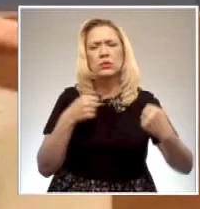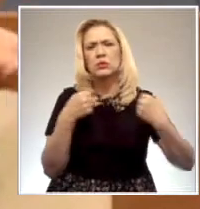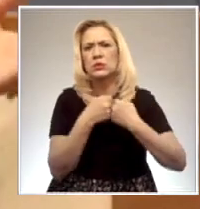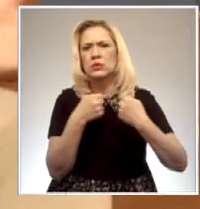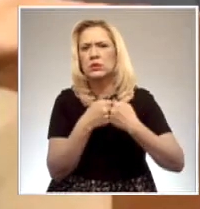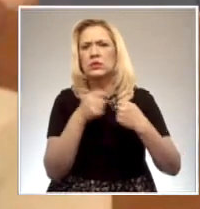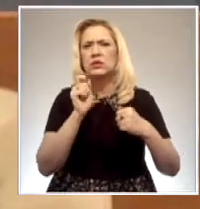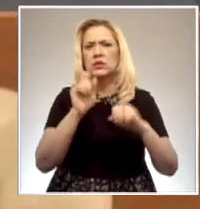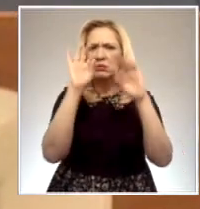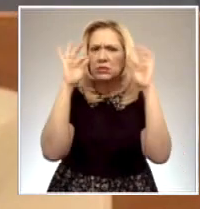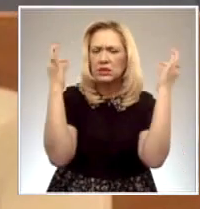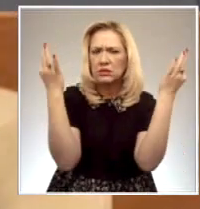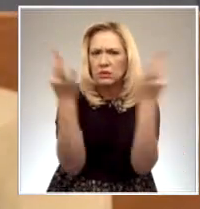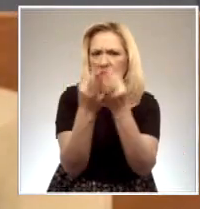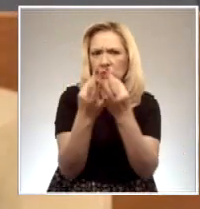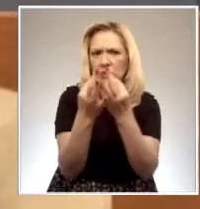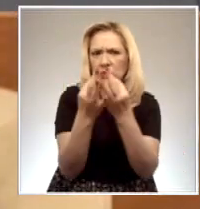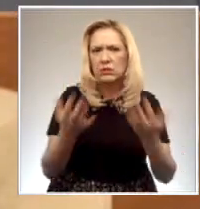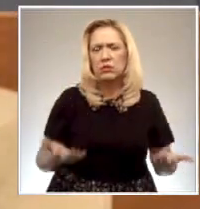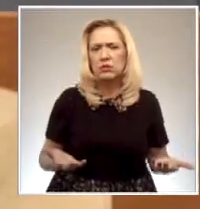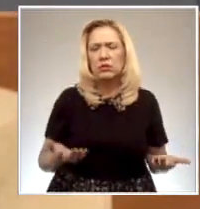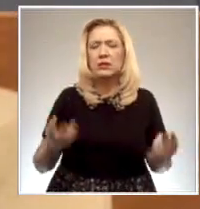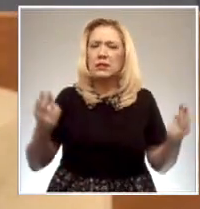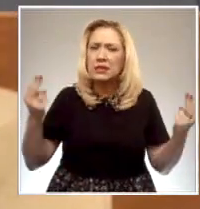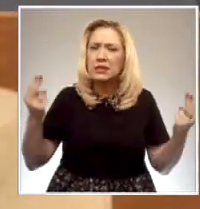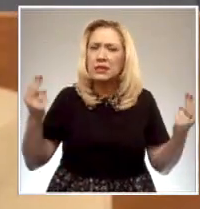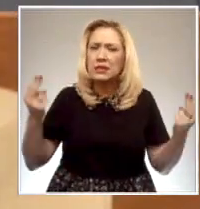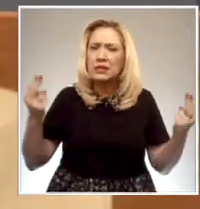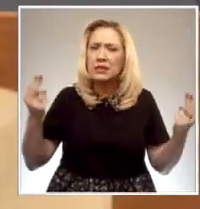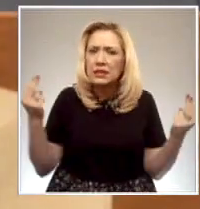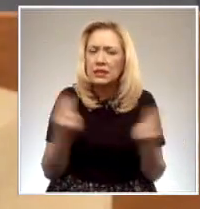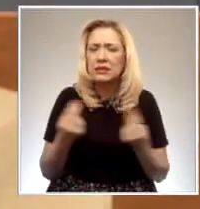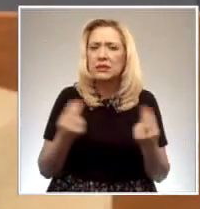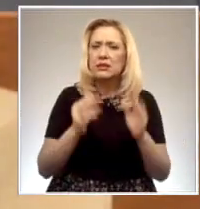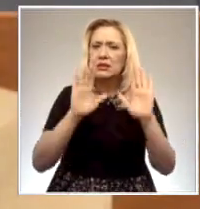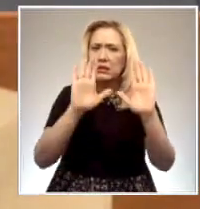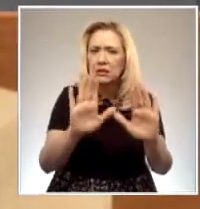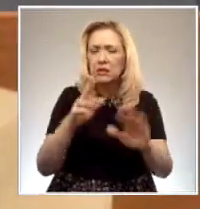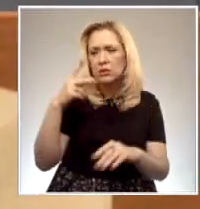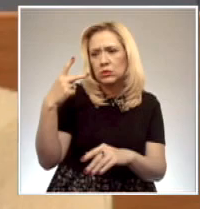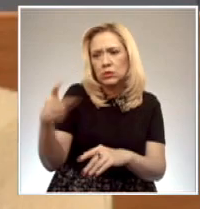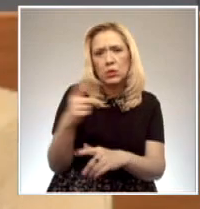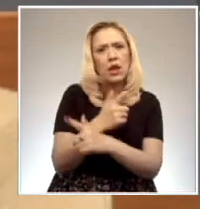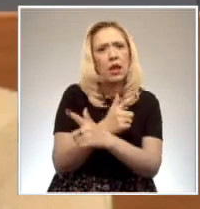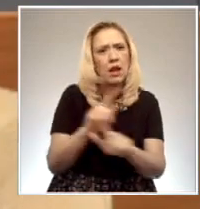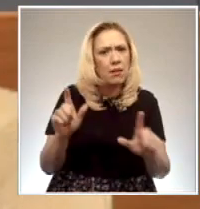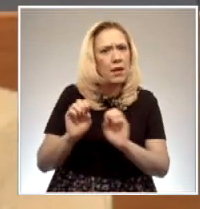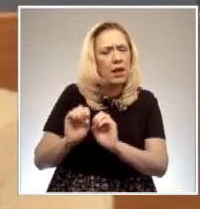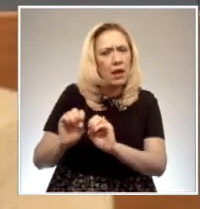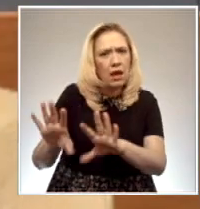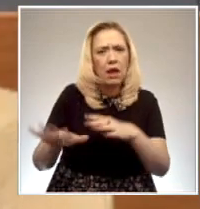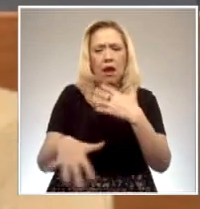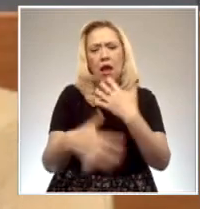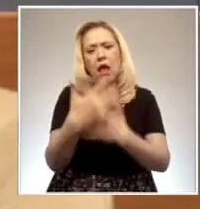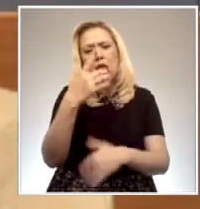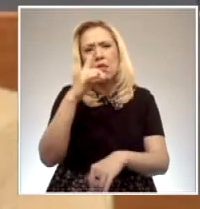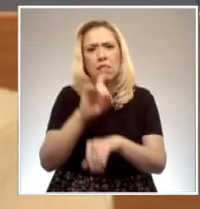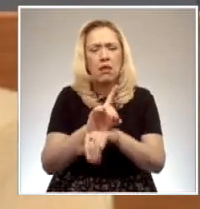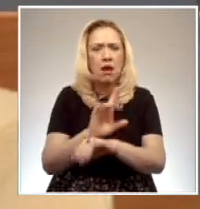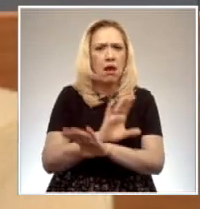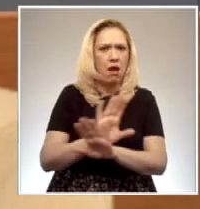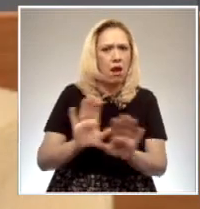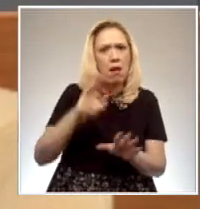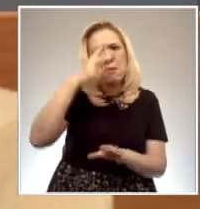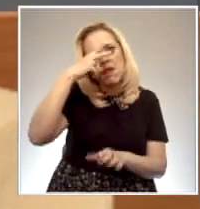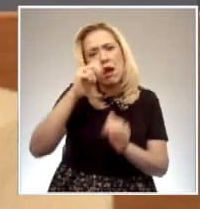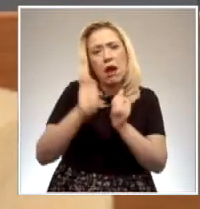Es que es el tiempo que se necesita. Se necesita privar a una persona de su libertad 15 días o más para ver si se queda en México internado